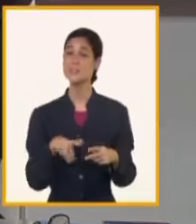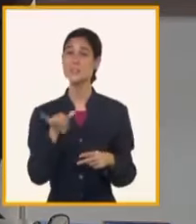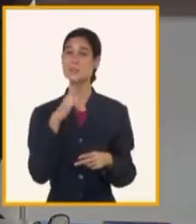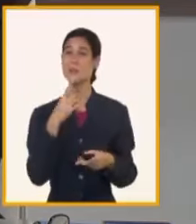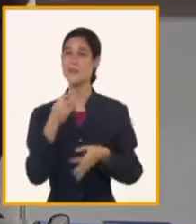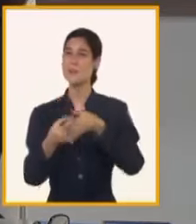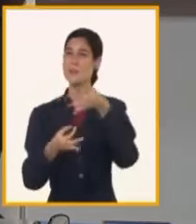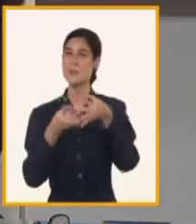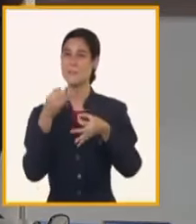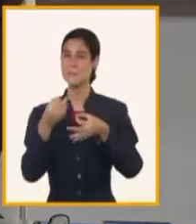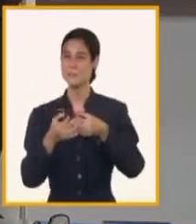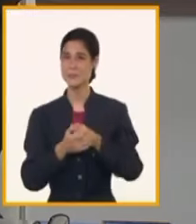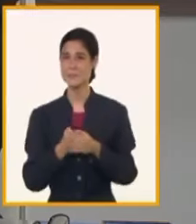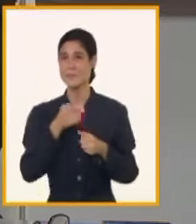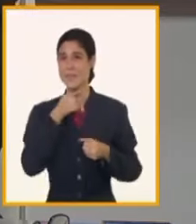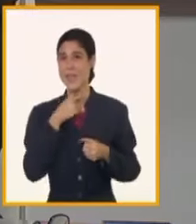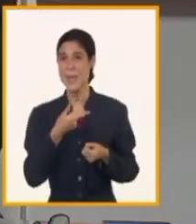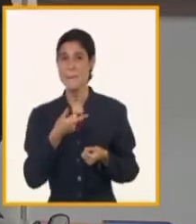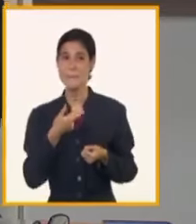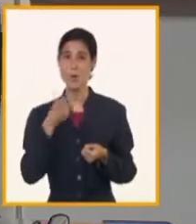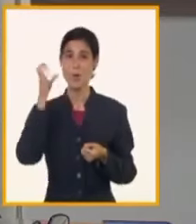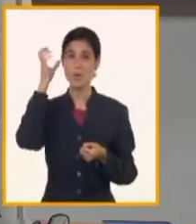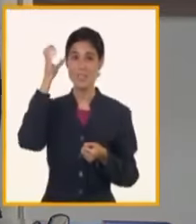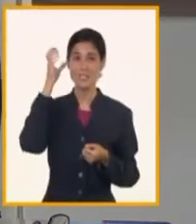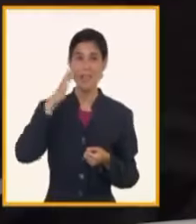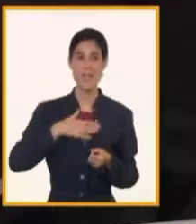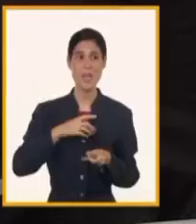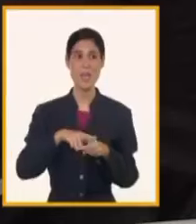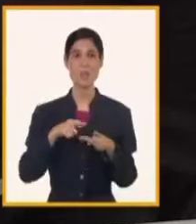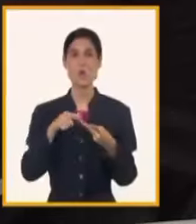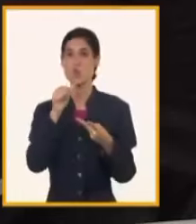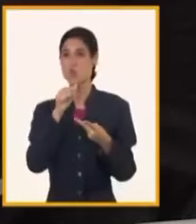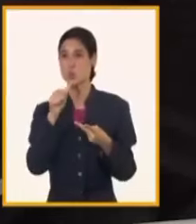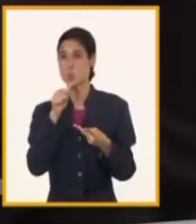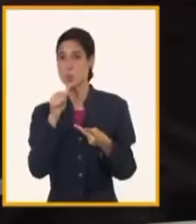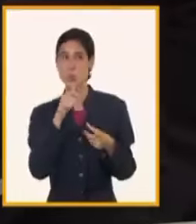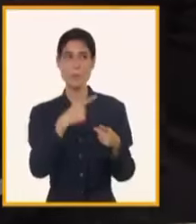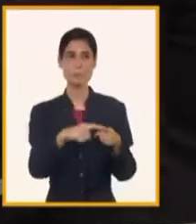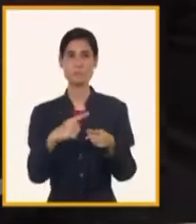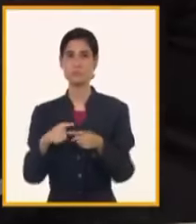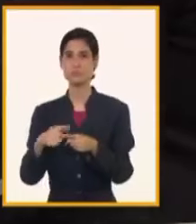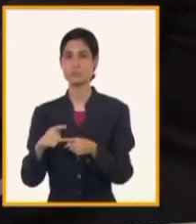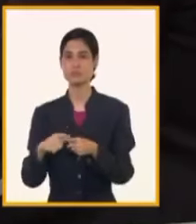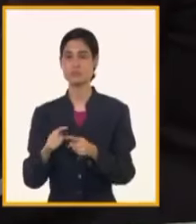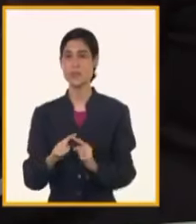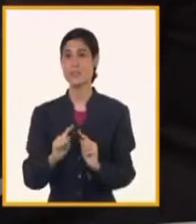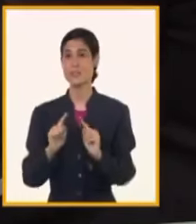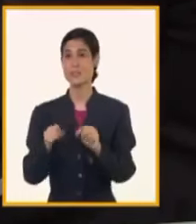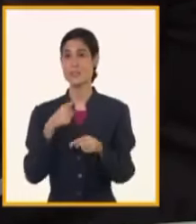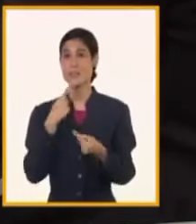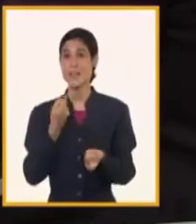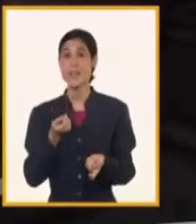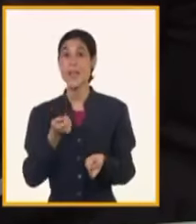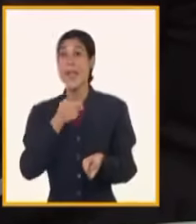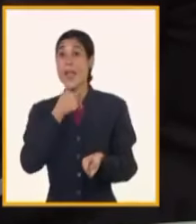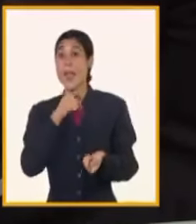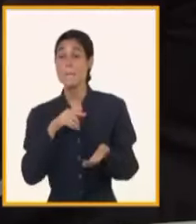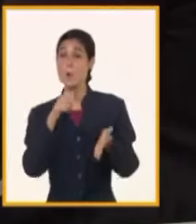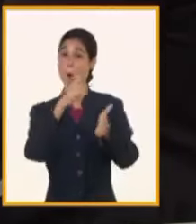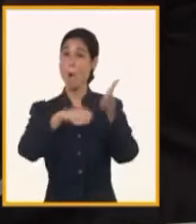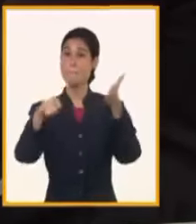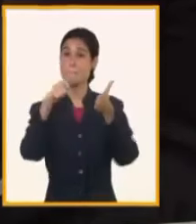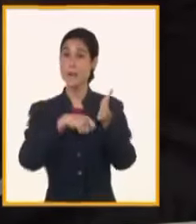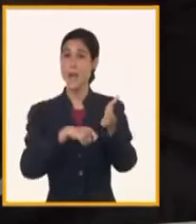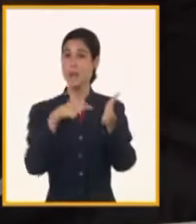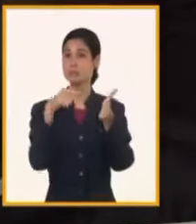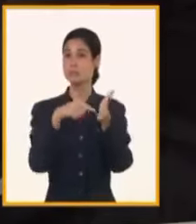de comentarios correctos que existen y preocup que es la rotación de los circuitos con el tema de la el tema de la rotación de los circuitos Esa es